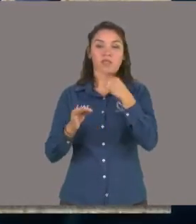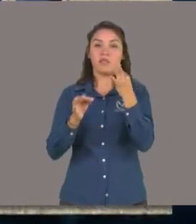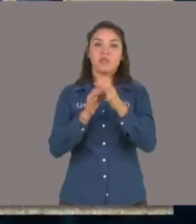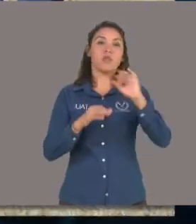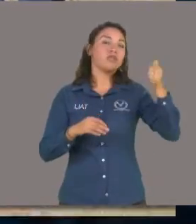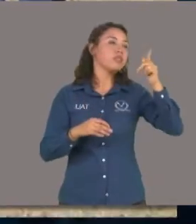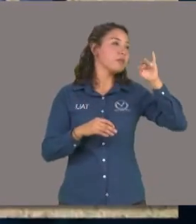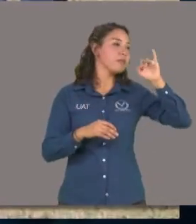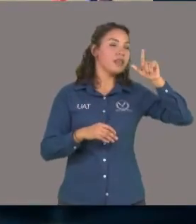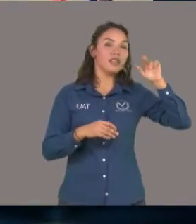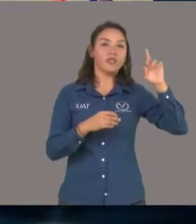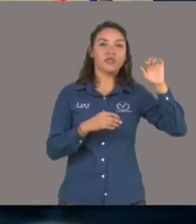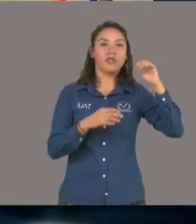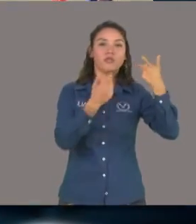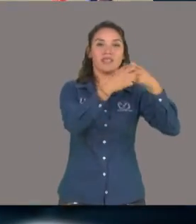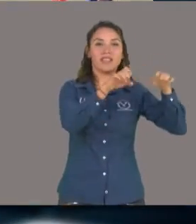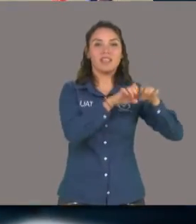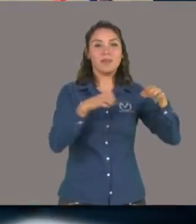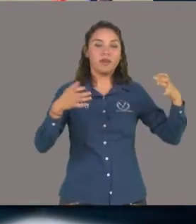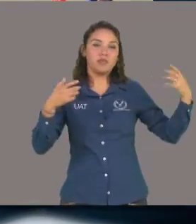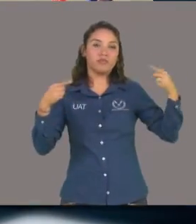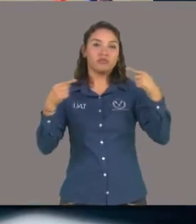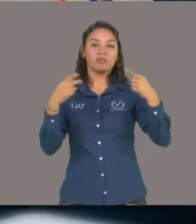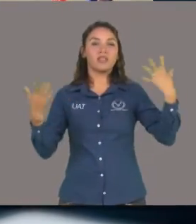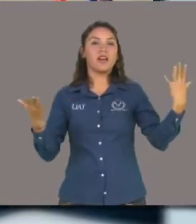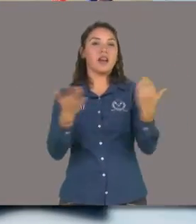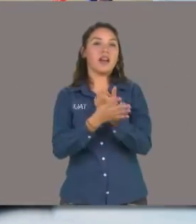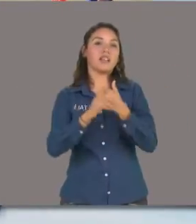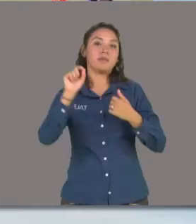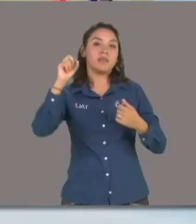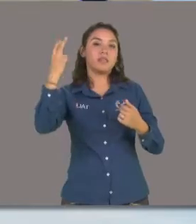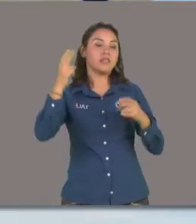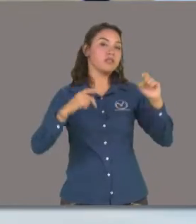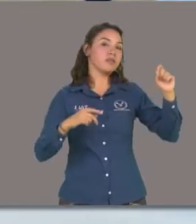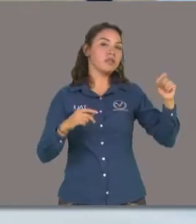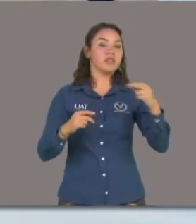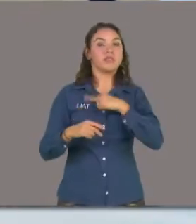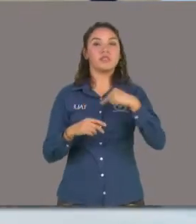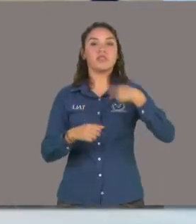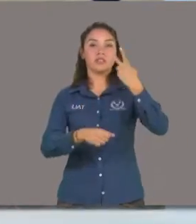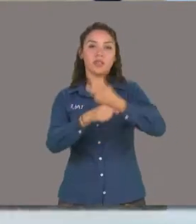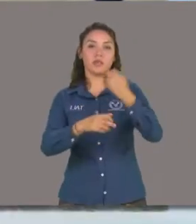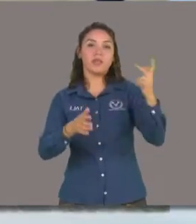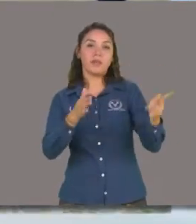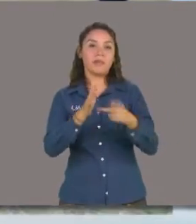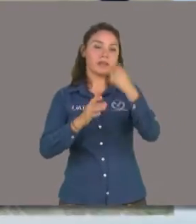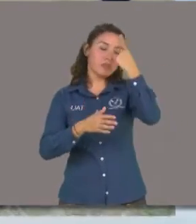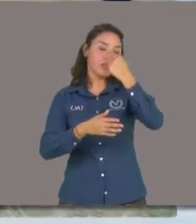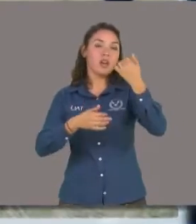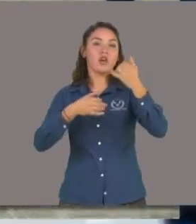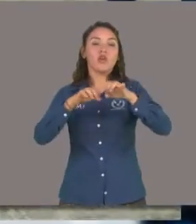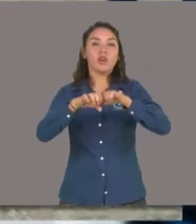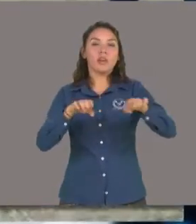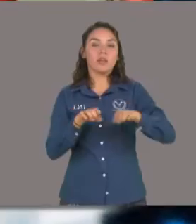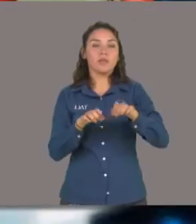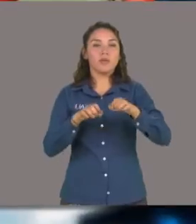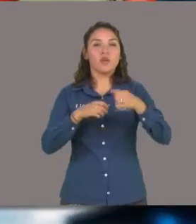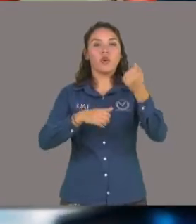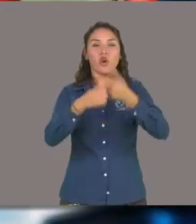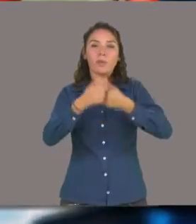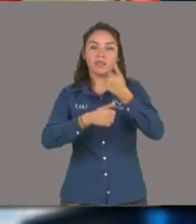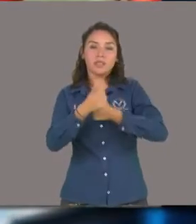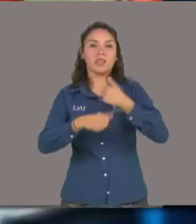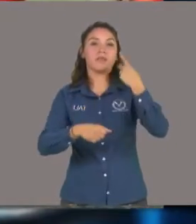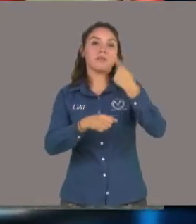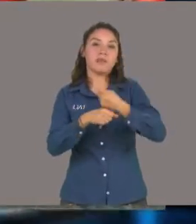categoría 8H de la Liga Universitaria de Fútbol Americano. Estos chicos vencieron la final pasada al equipo de Piel de Rojas al hacer explotar el